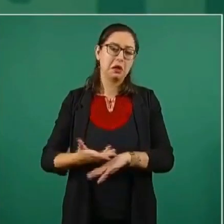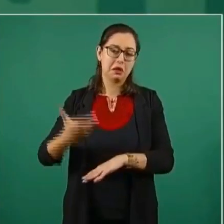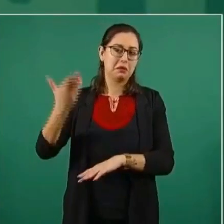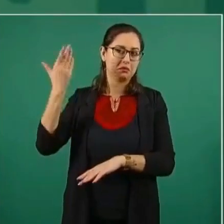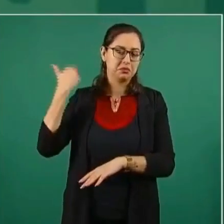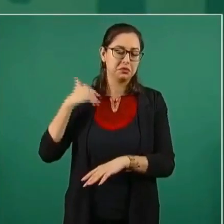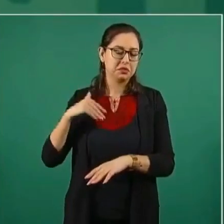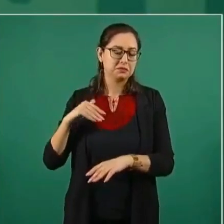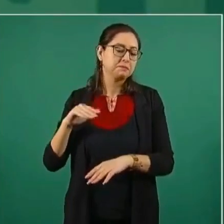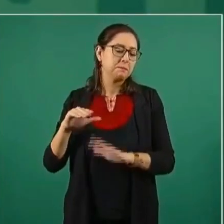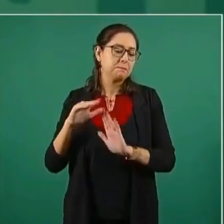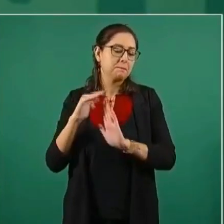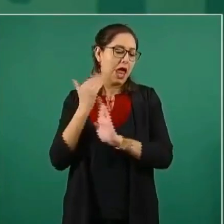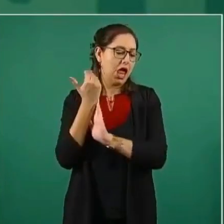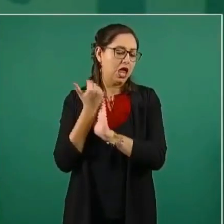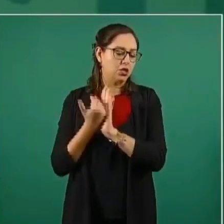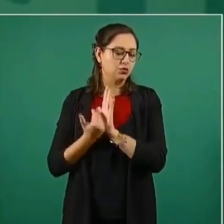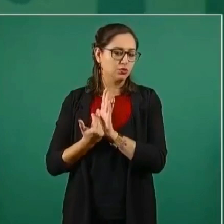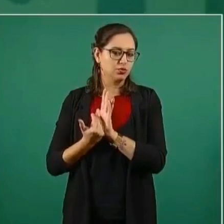padecimos o enfrentamos.